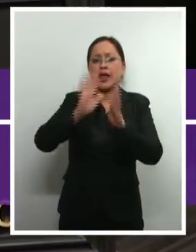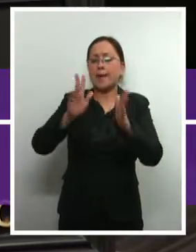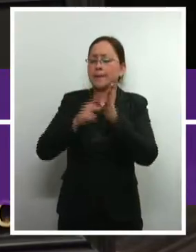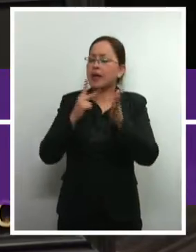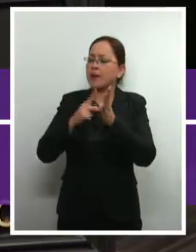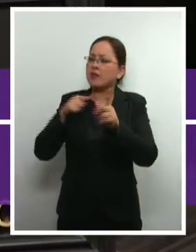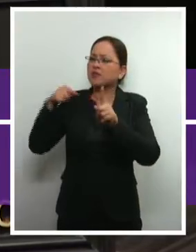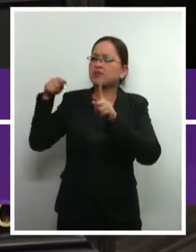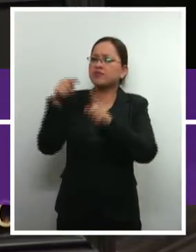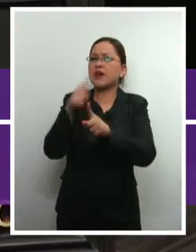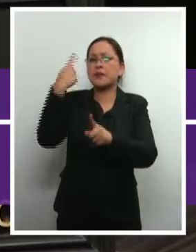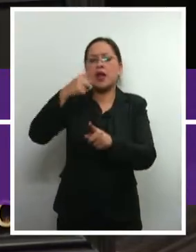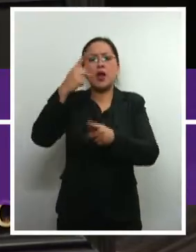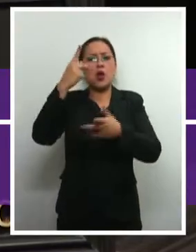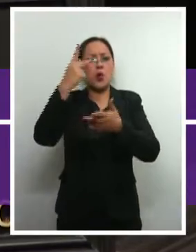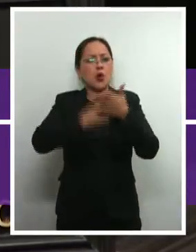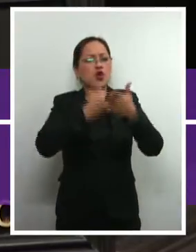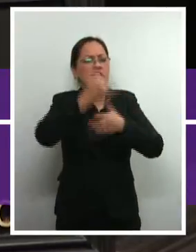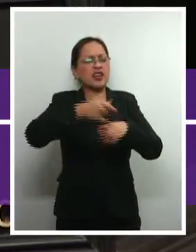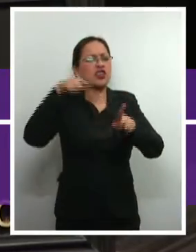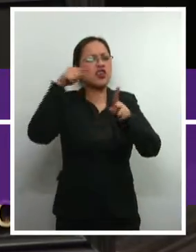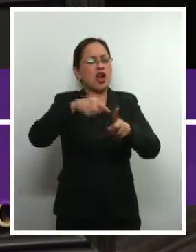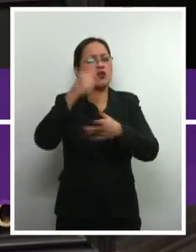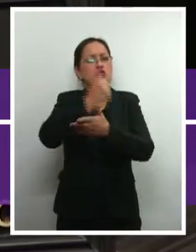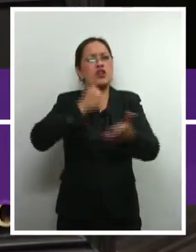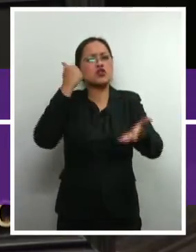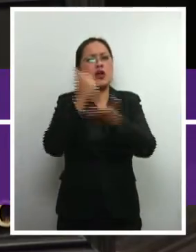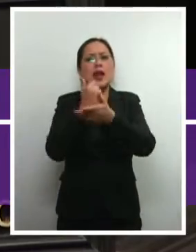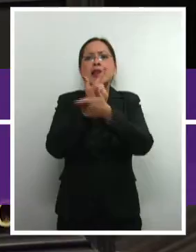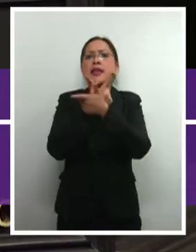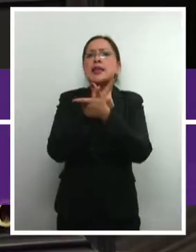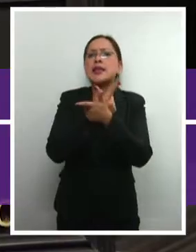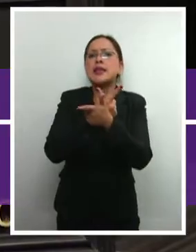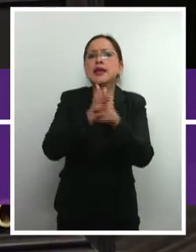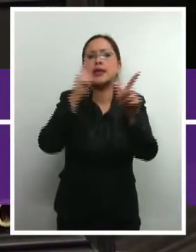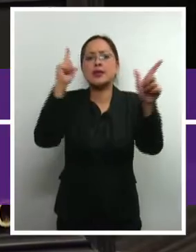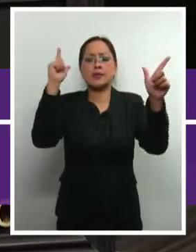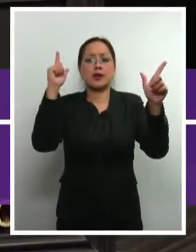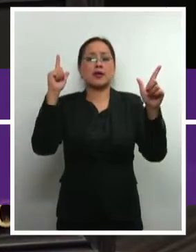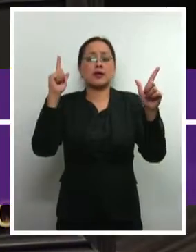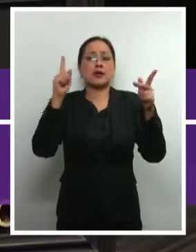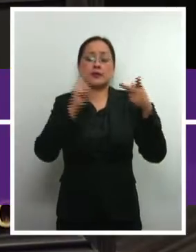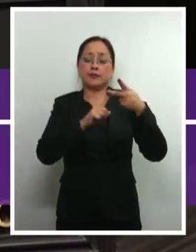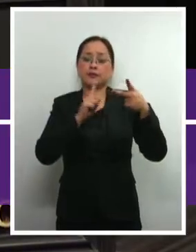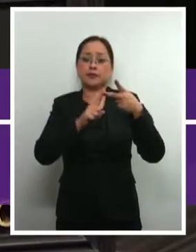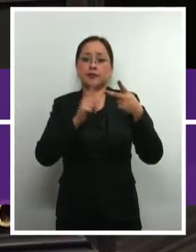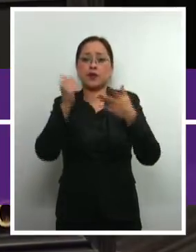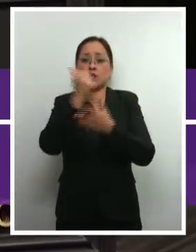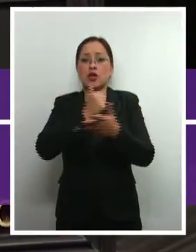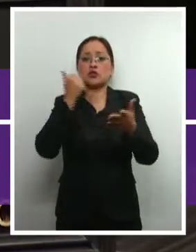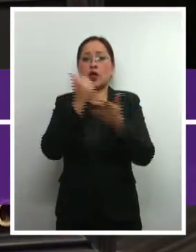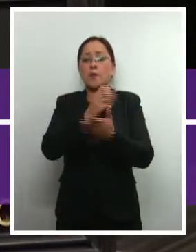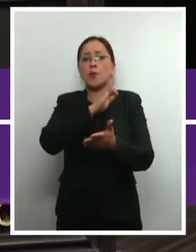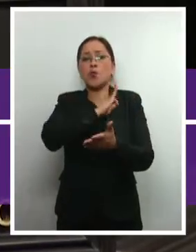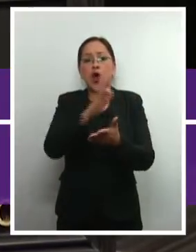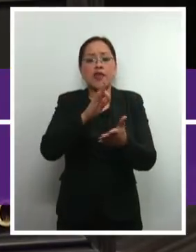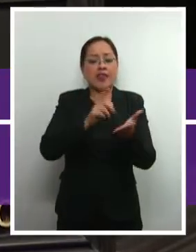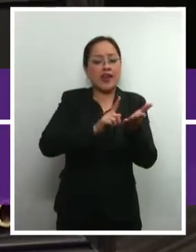consistentemente por un proyecto de ciudad de libertades, por una ciudad